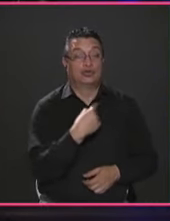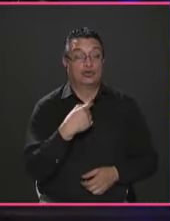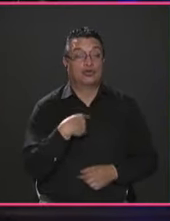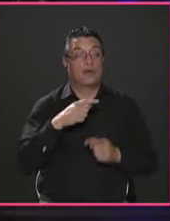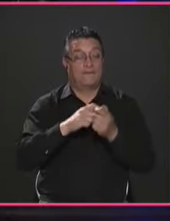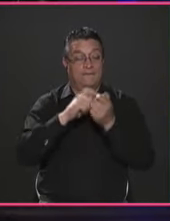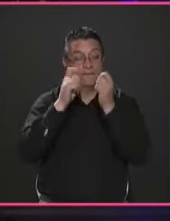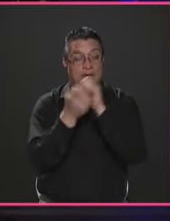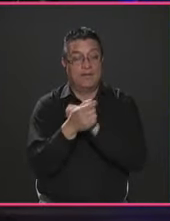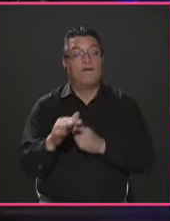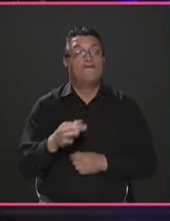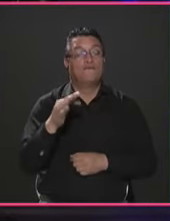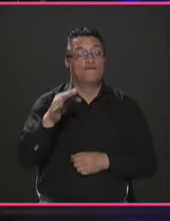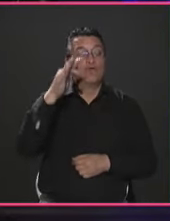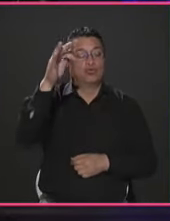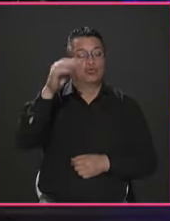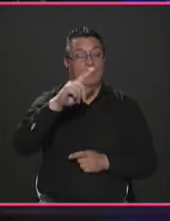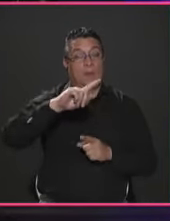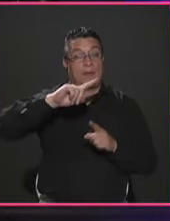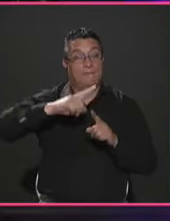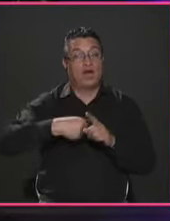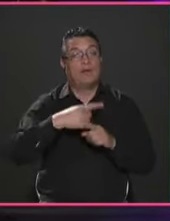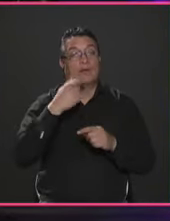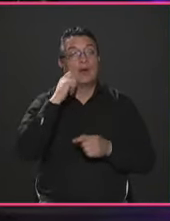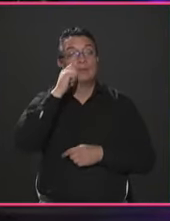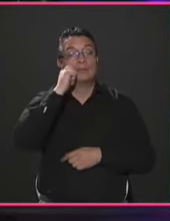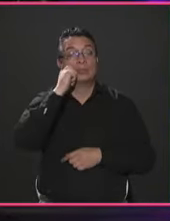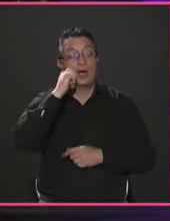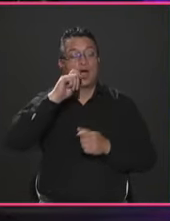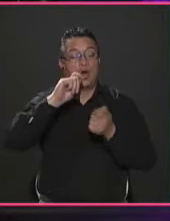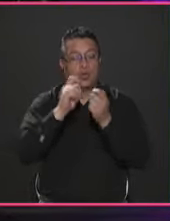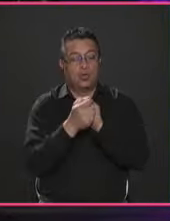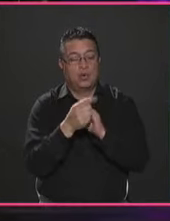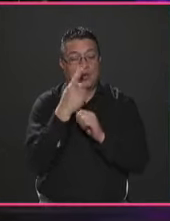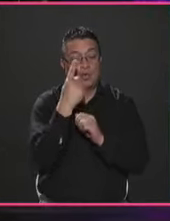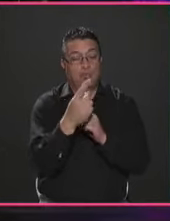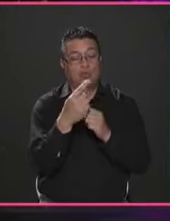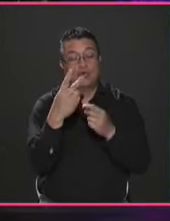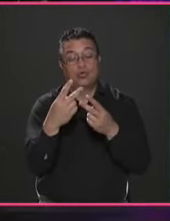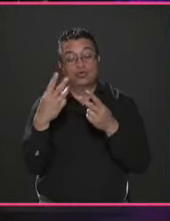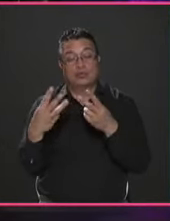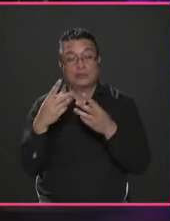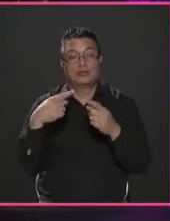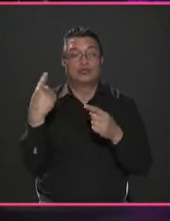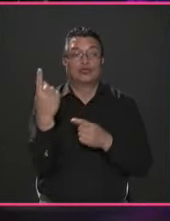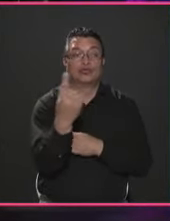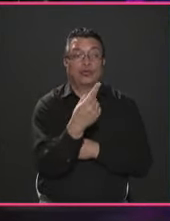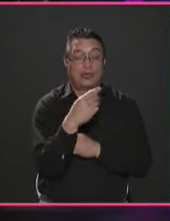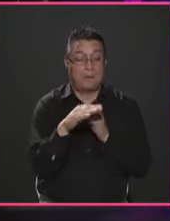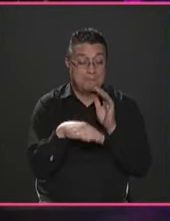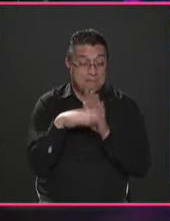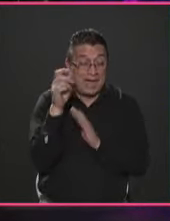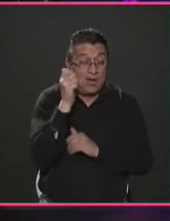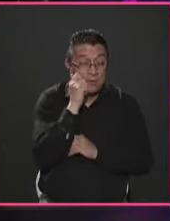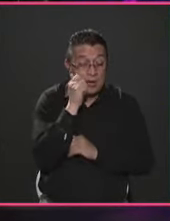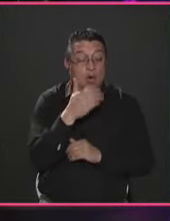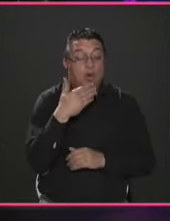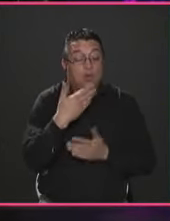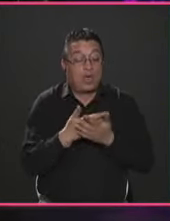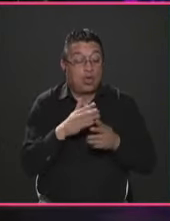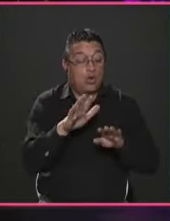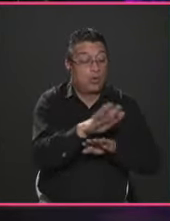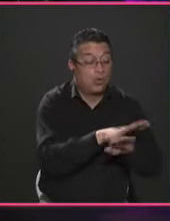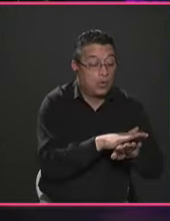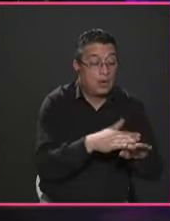algo nos tenemos que volver el tipo de seres que pueden cuidar unos a los otros dentro de estas redes de Cuidado somos más humanos cuando estamos cuidándonos